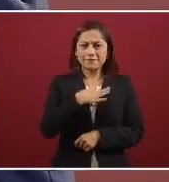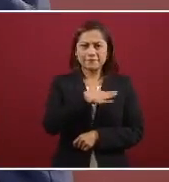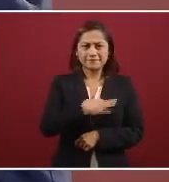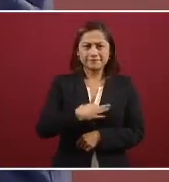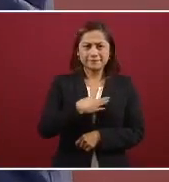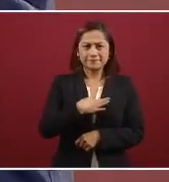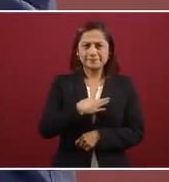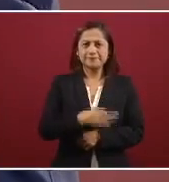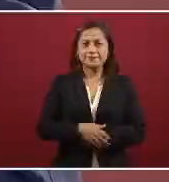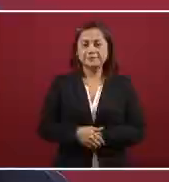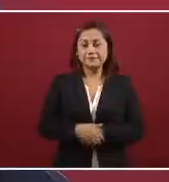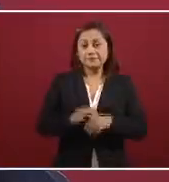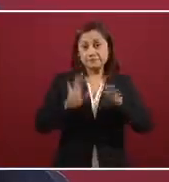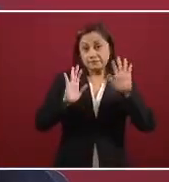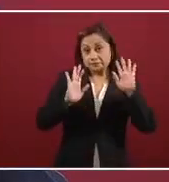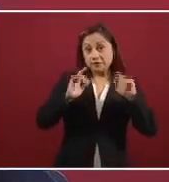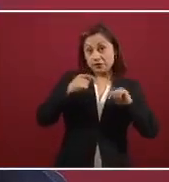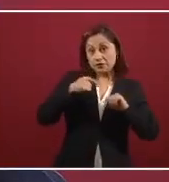Esa es mi fuente,